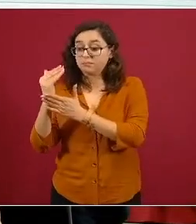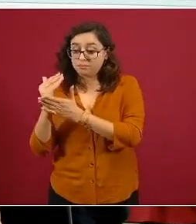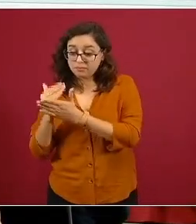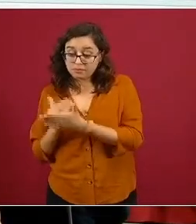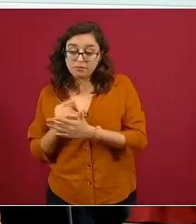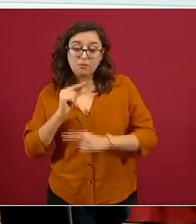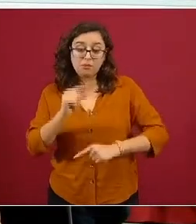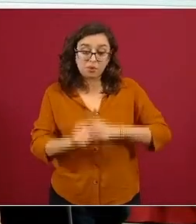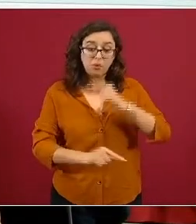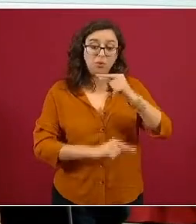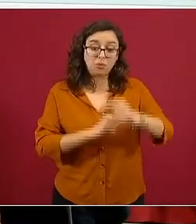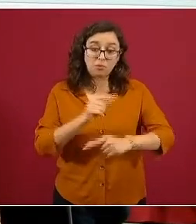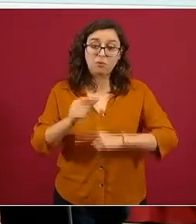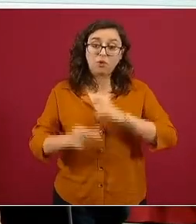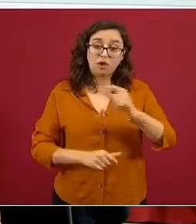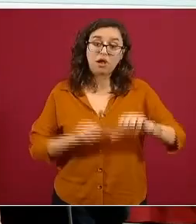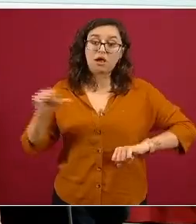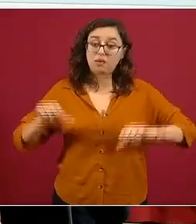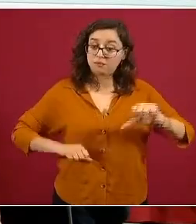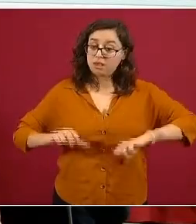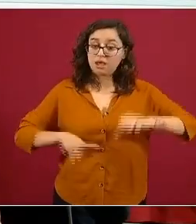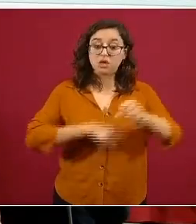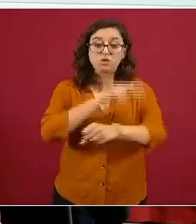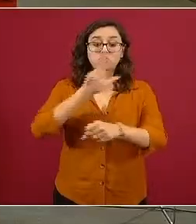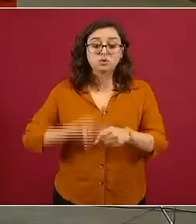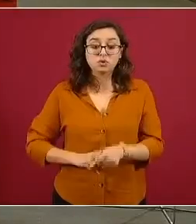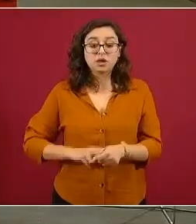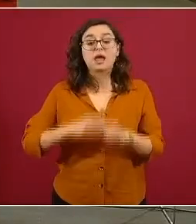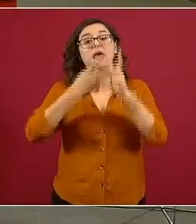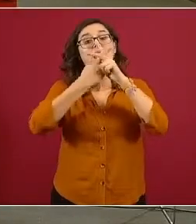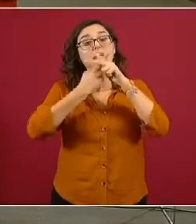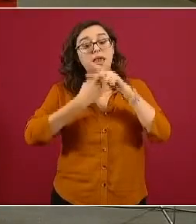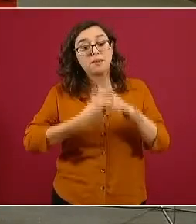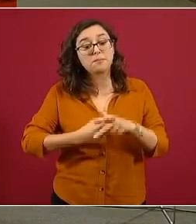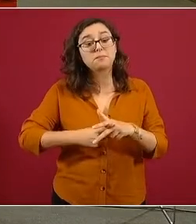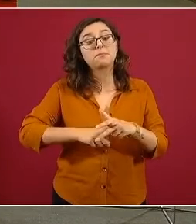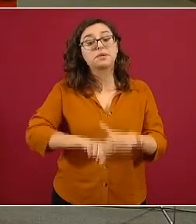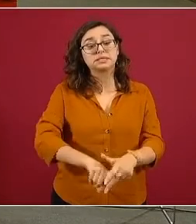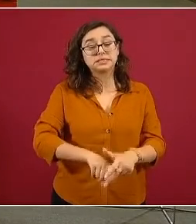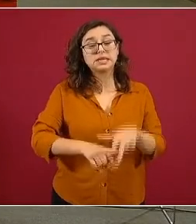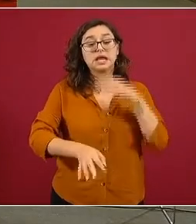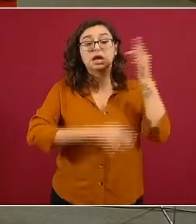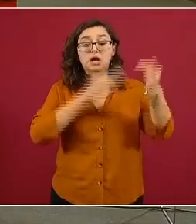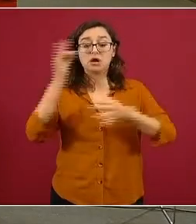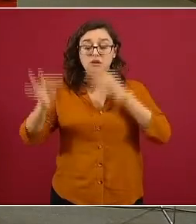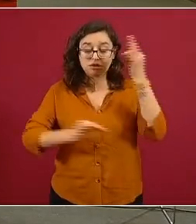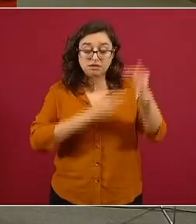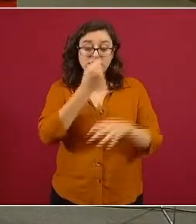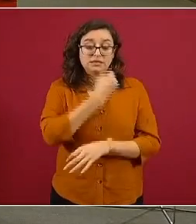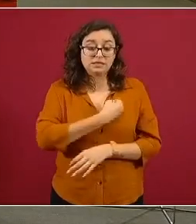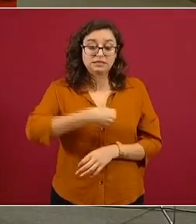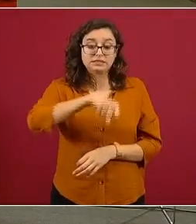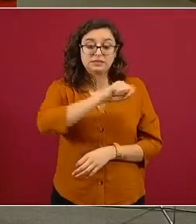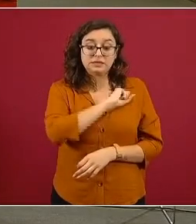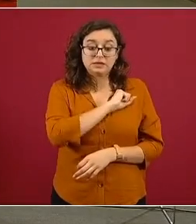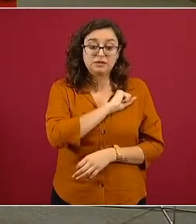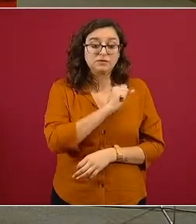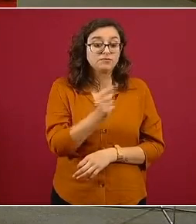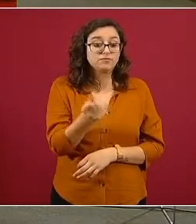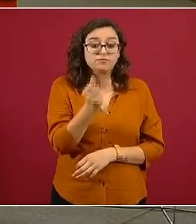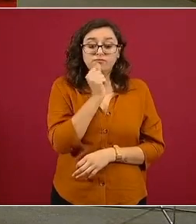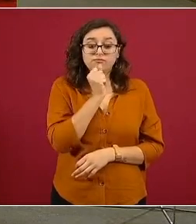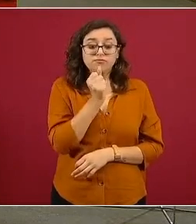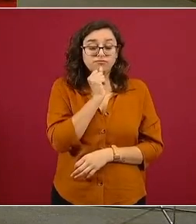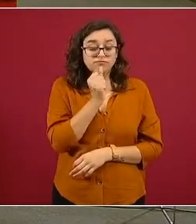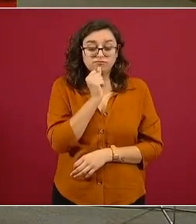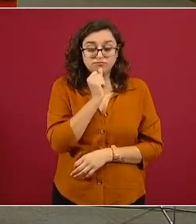la normalidad, estamos planteando que vamos a iniciar hacer la jornada de salud pública. Todavía no les doy los datos ni qué